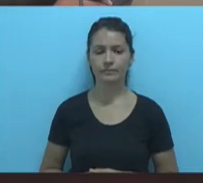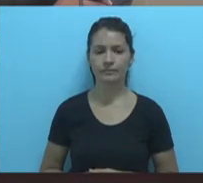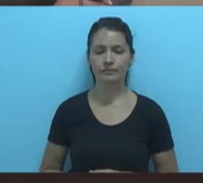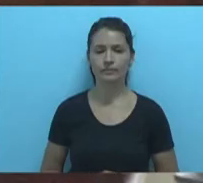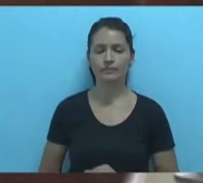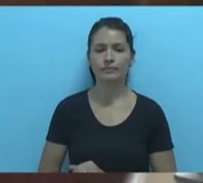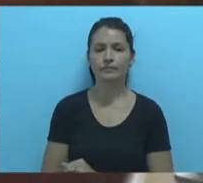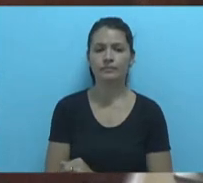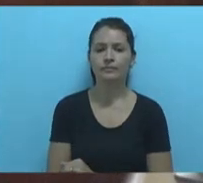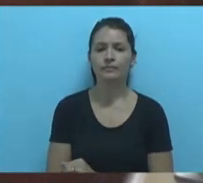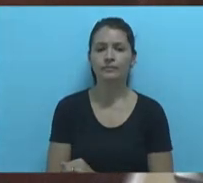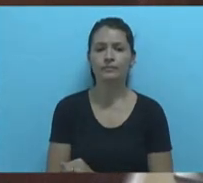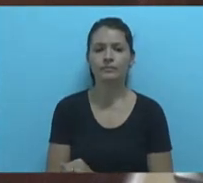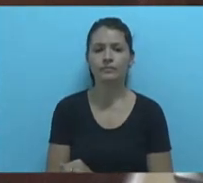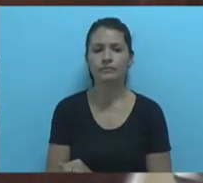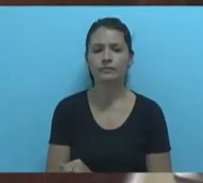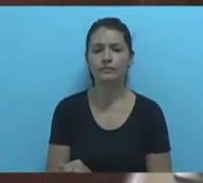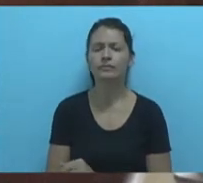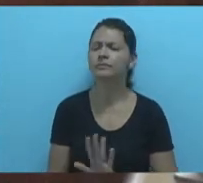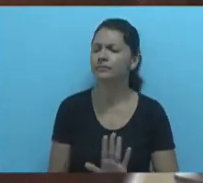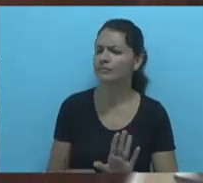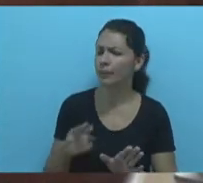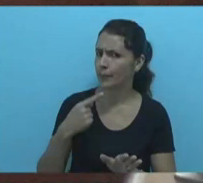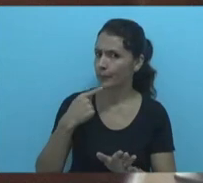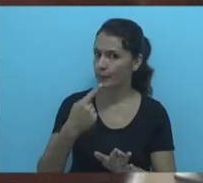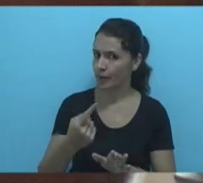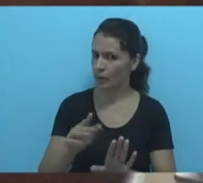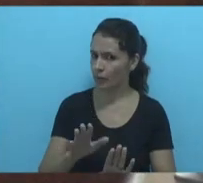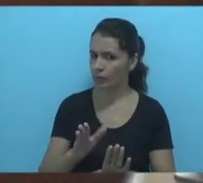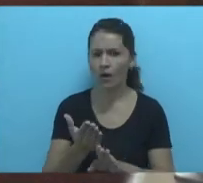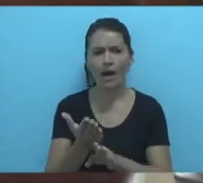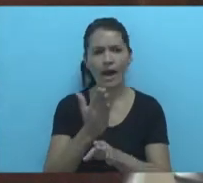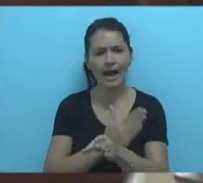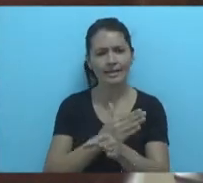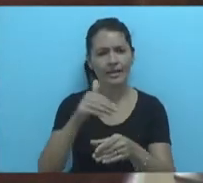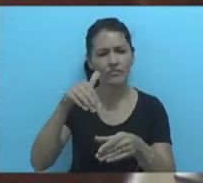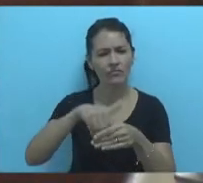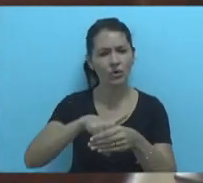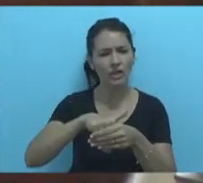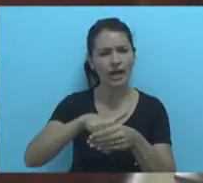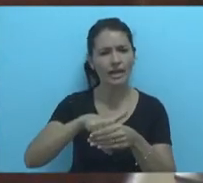Aclarar una situación de parlamentaria, no sé si yo entendí mal, presidente. No se iba a votar una resolución de Cámara